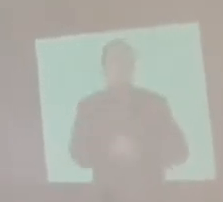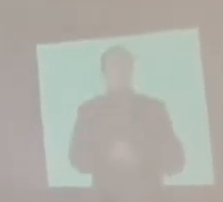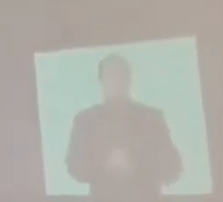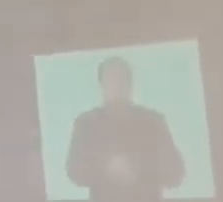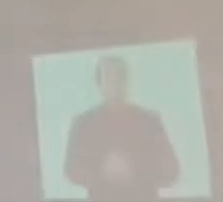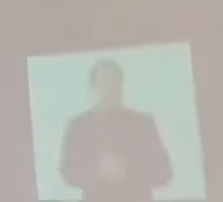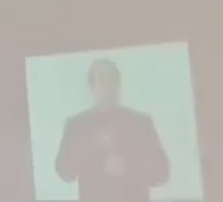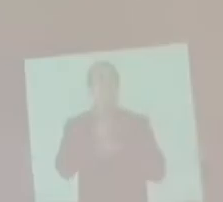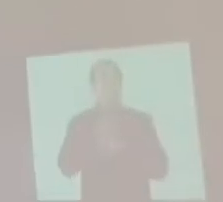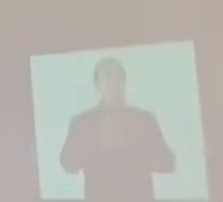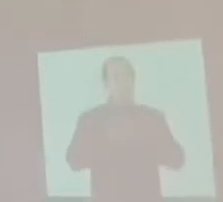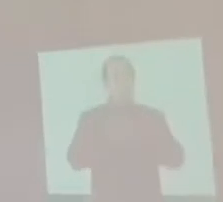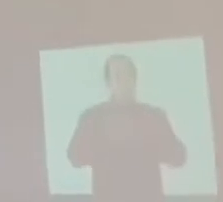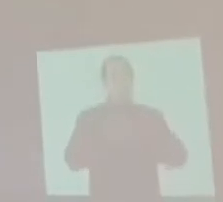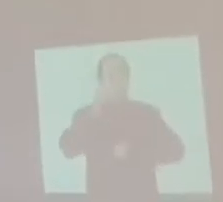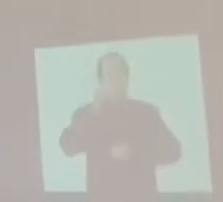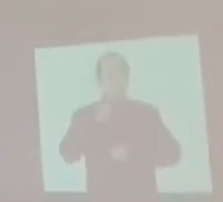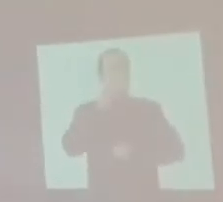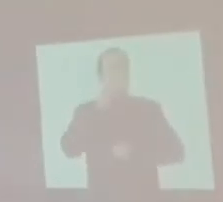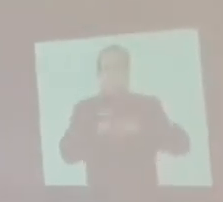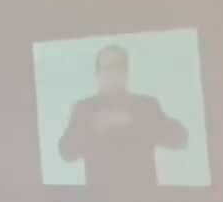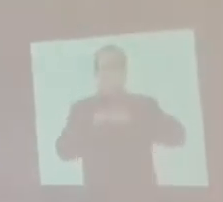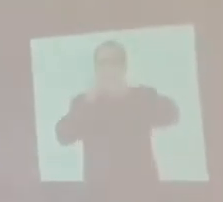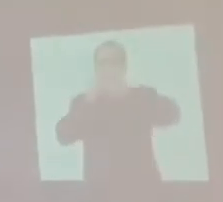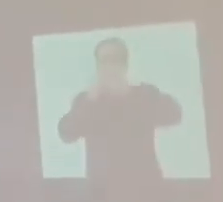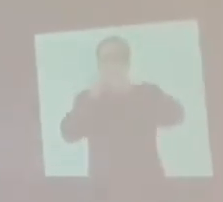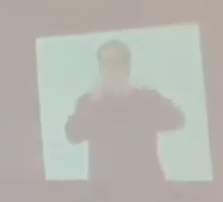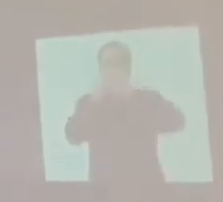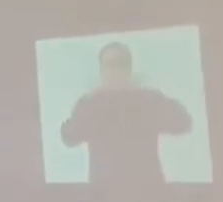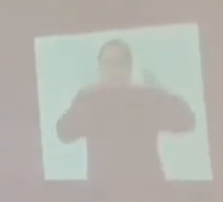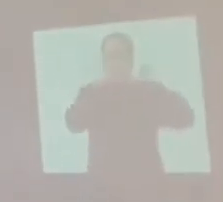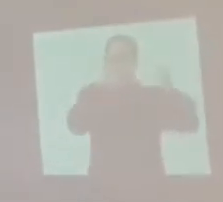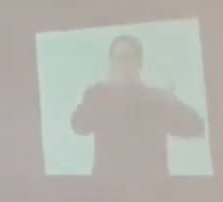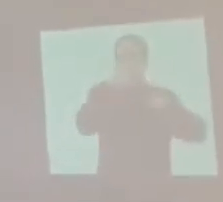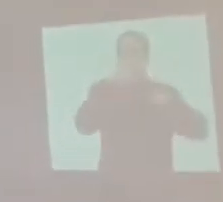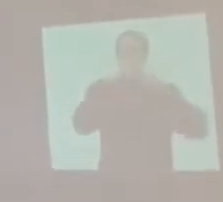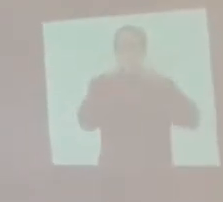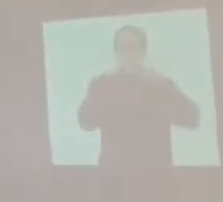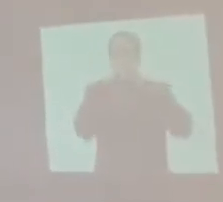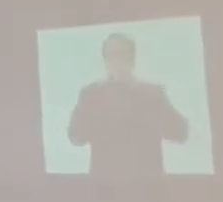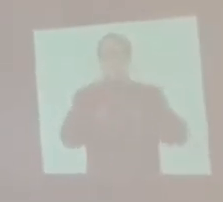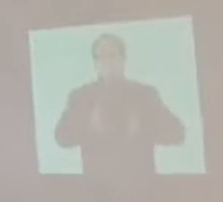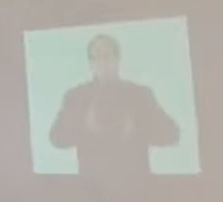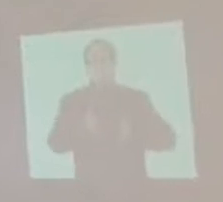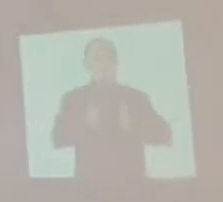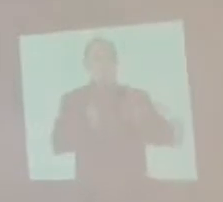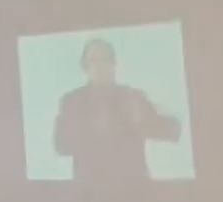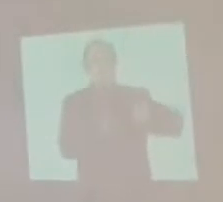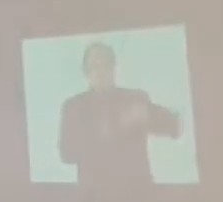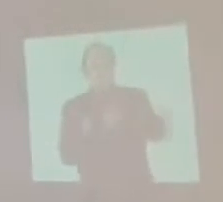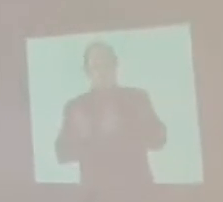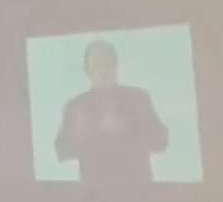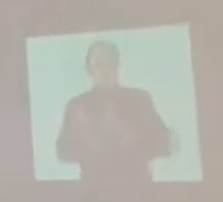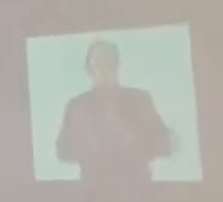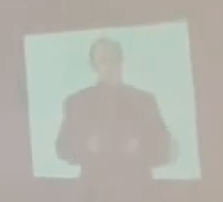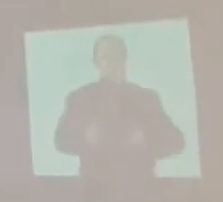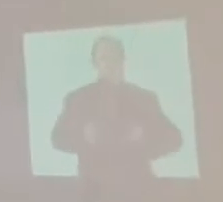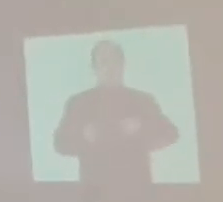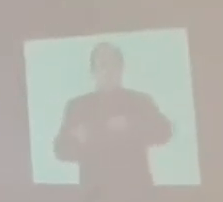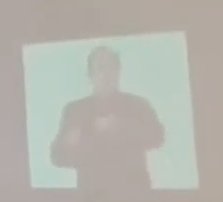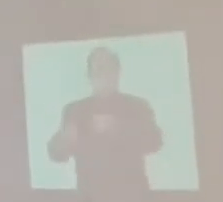estamos trabajando arduamente por su reforzamiento, que consiste en el cambio de vías en las curvas y el cambio de la